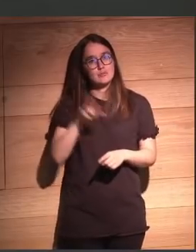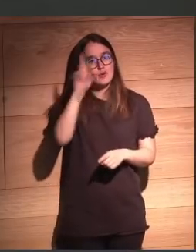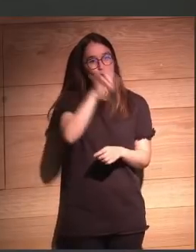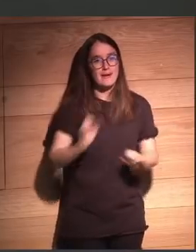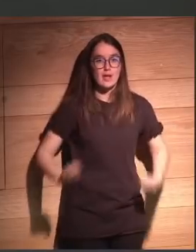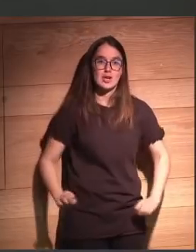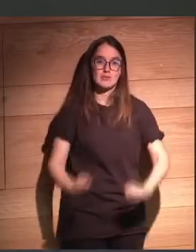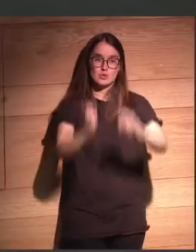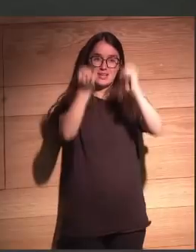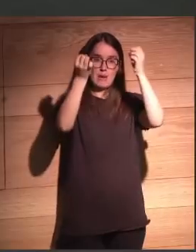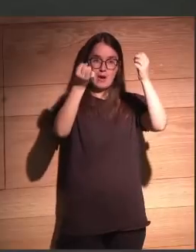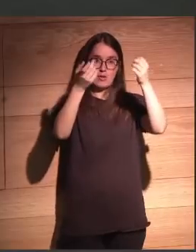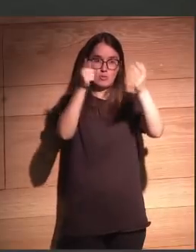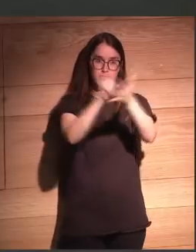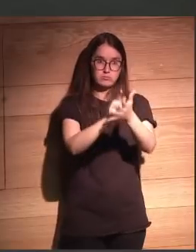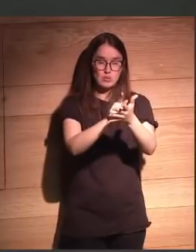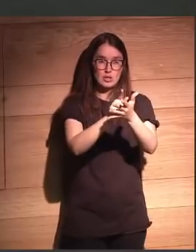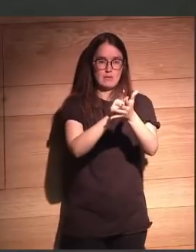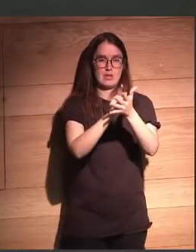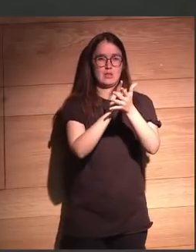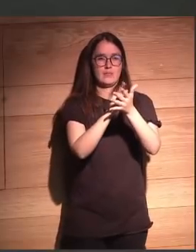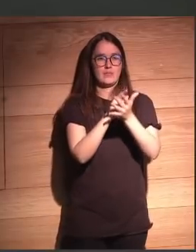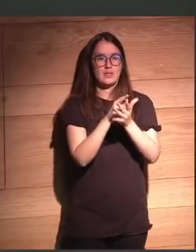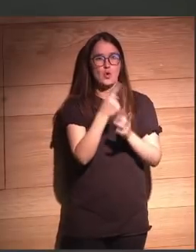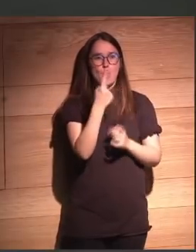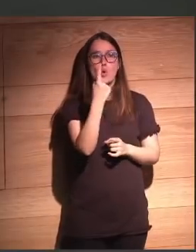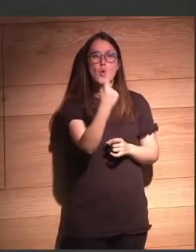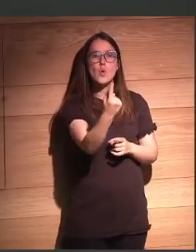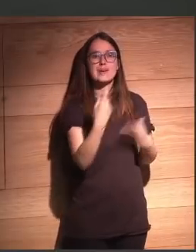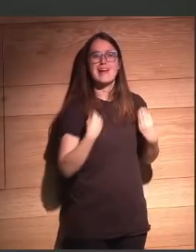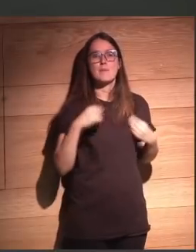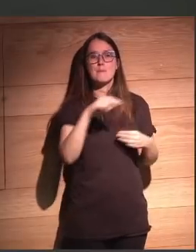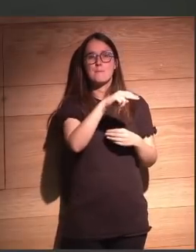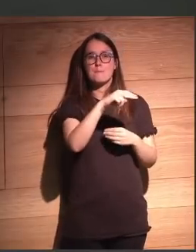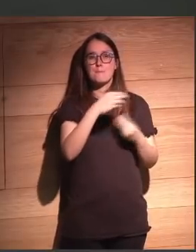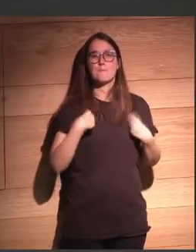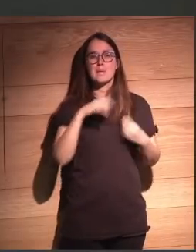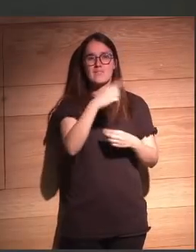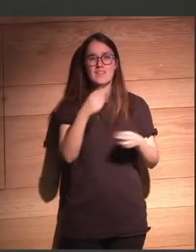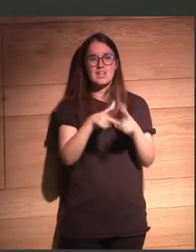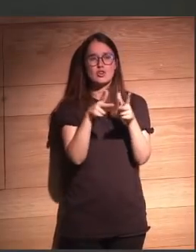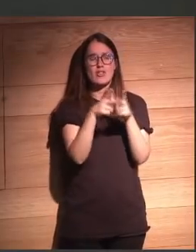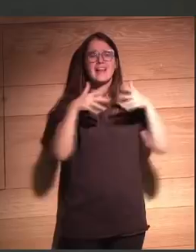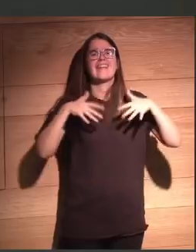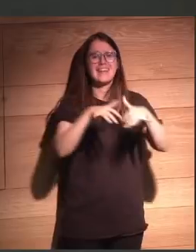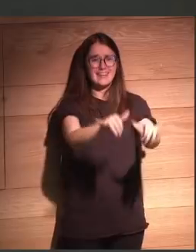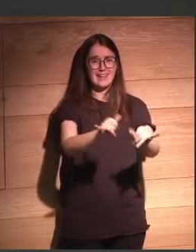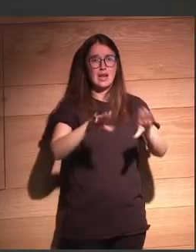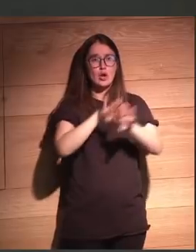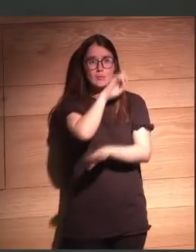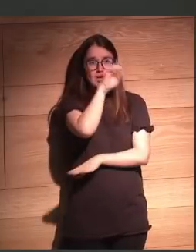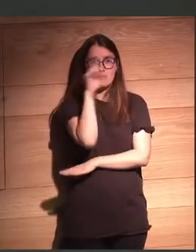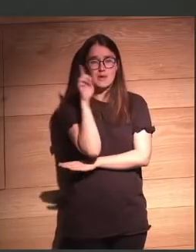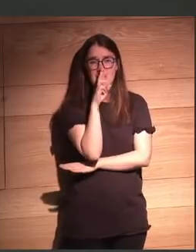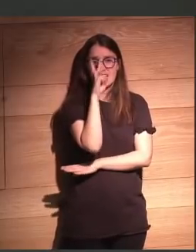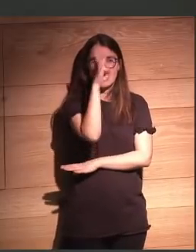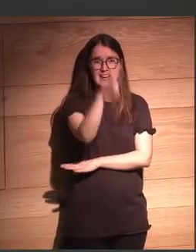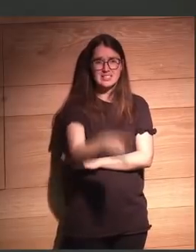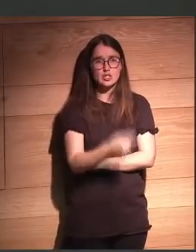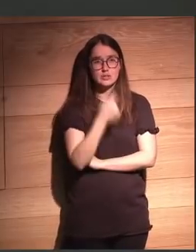y relanzado a lo bestia, no ponen ni una sola vivienda social encima de la mesa. La Comunidad de Madrid lleva 3